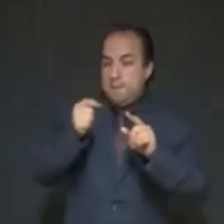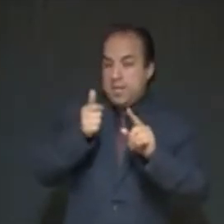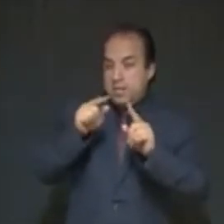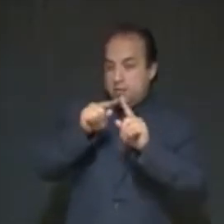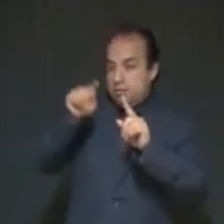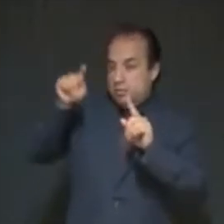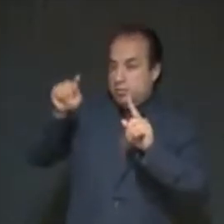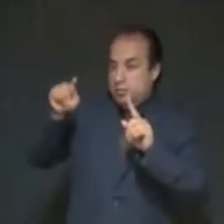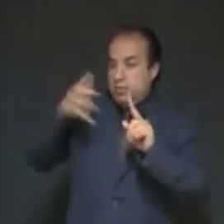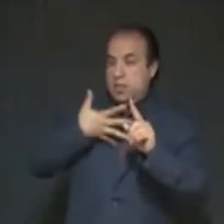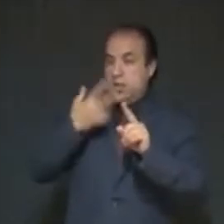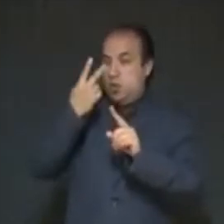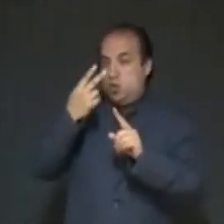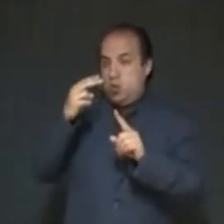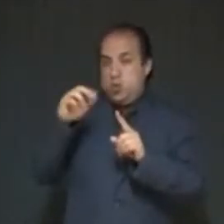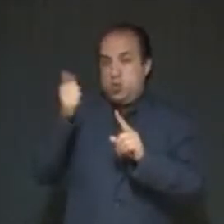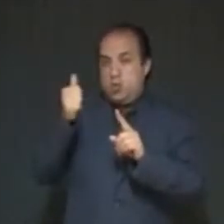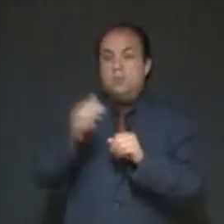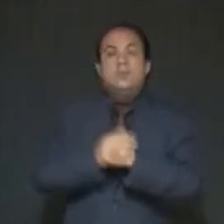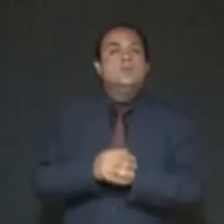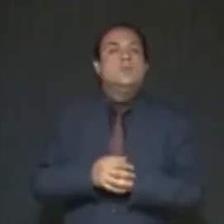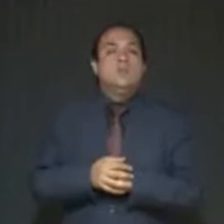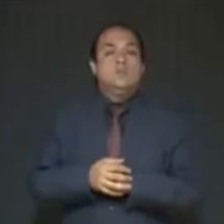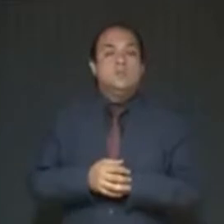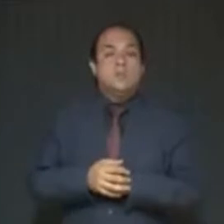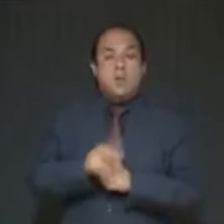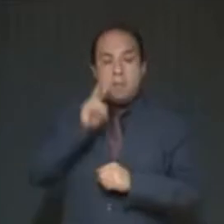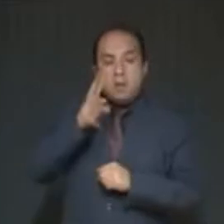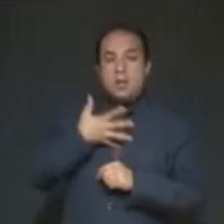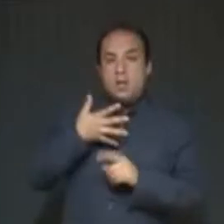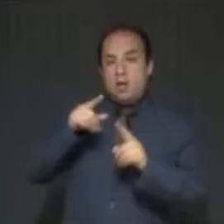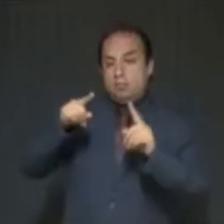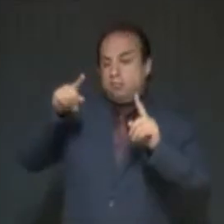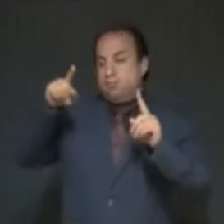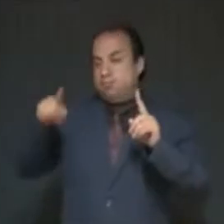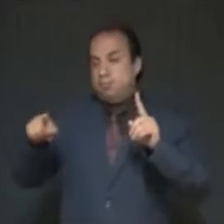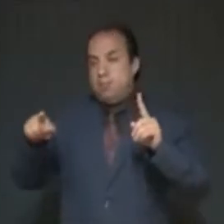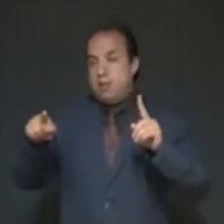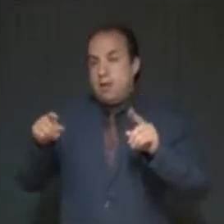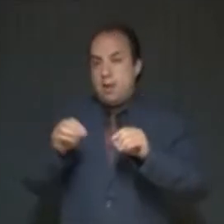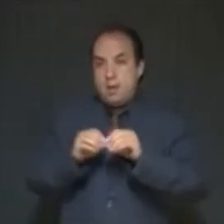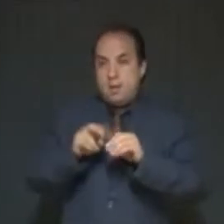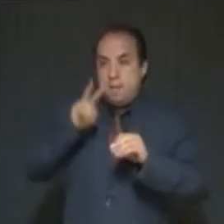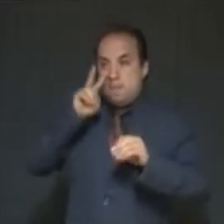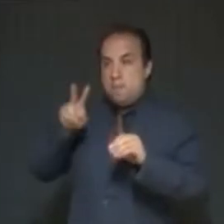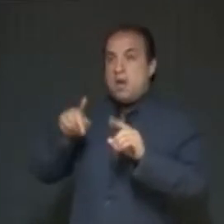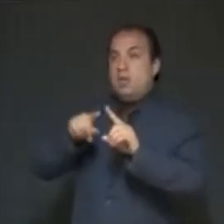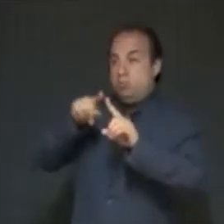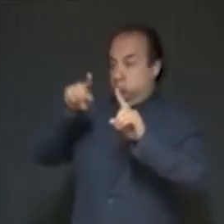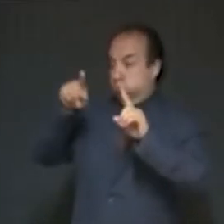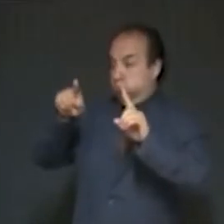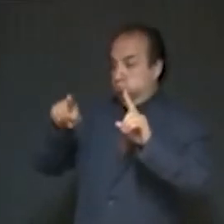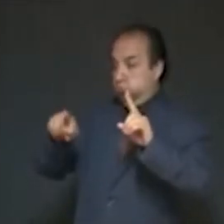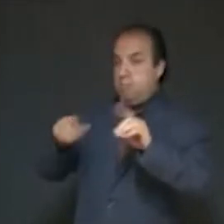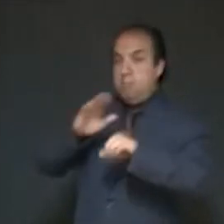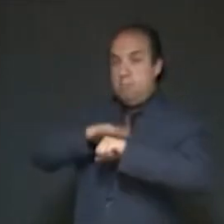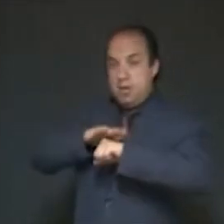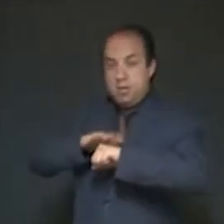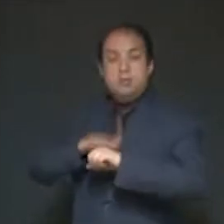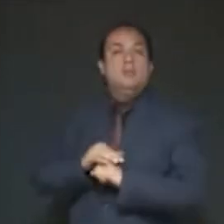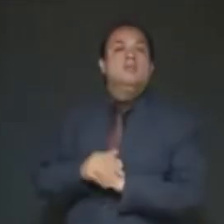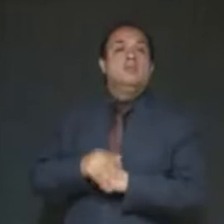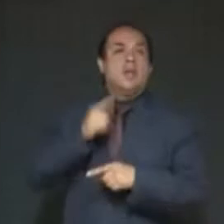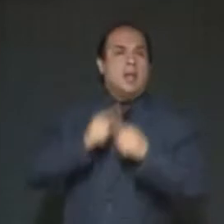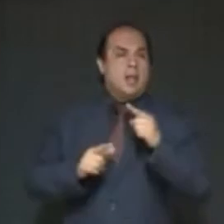el 2 de agosto. Podemos ver que ya estamos en una tendencia mucho más clara a la baja, aún quitando los días más